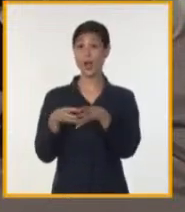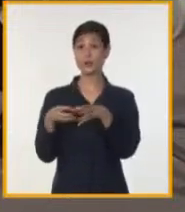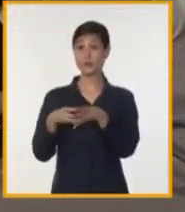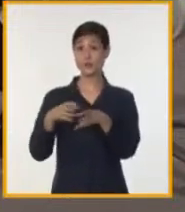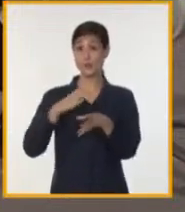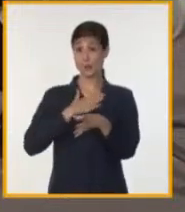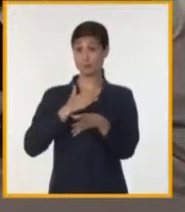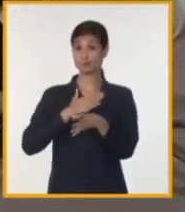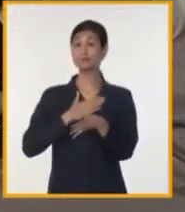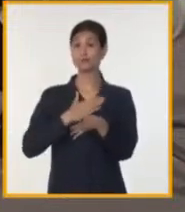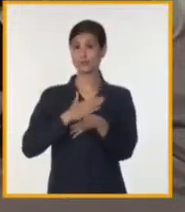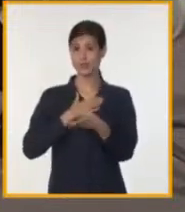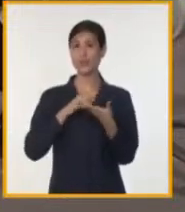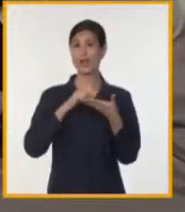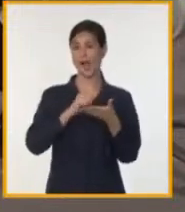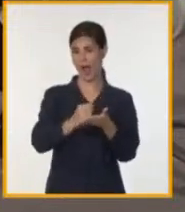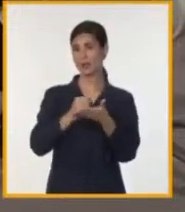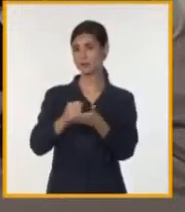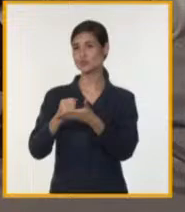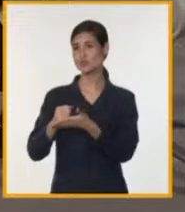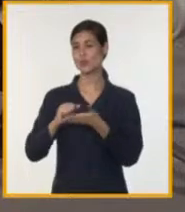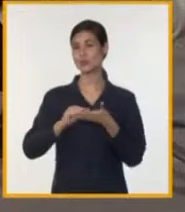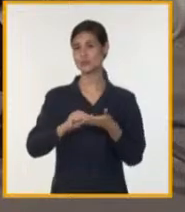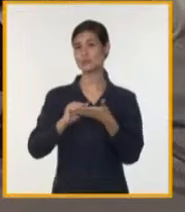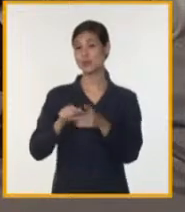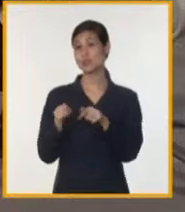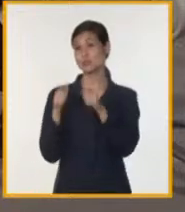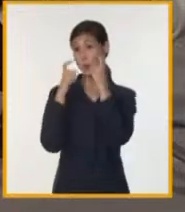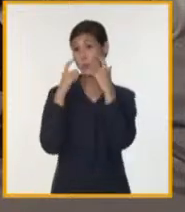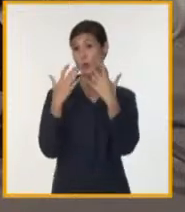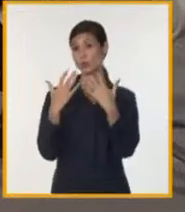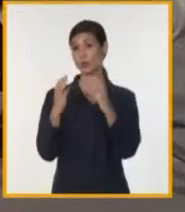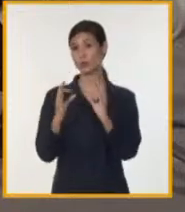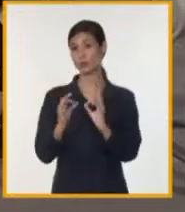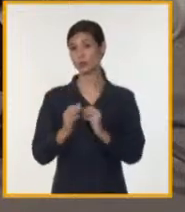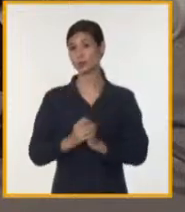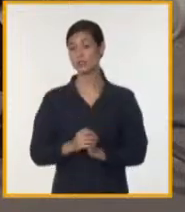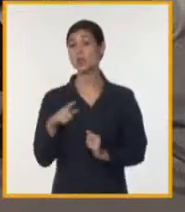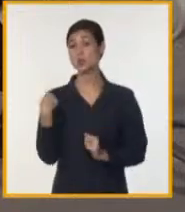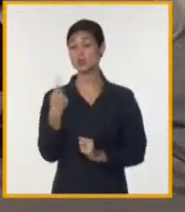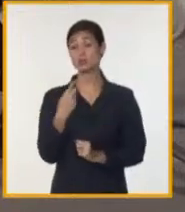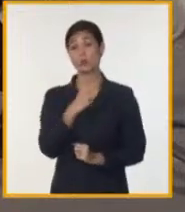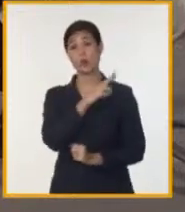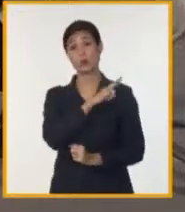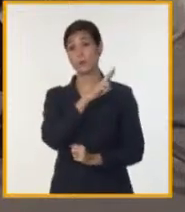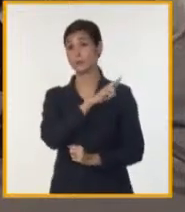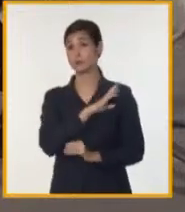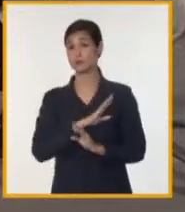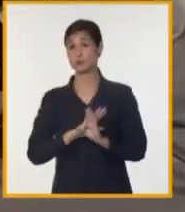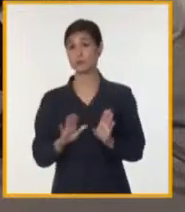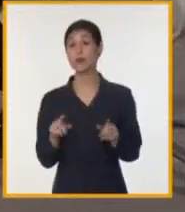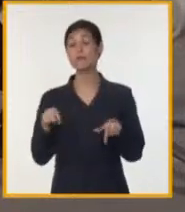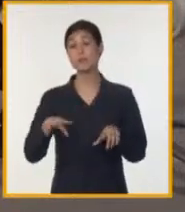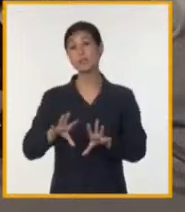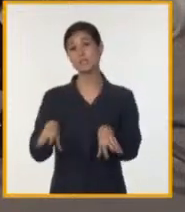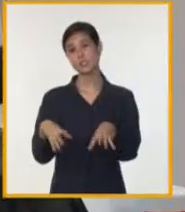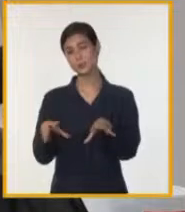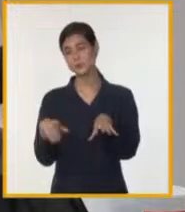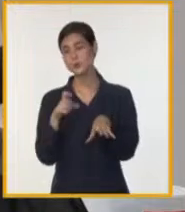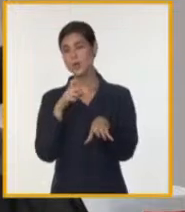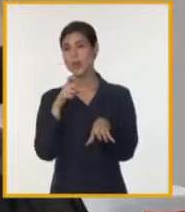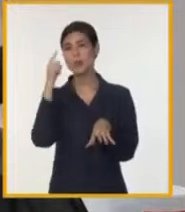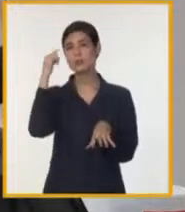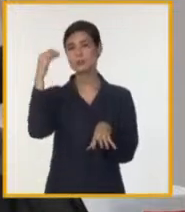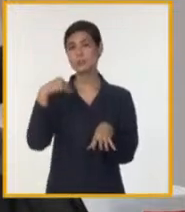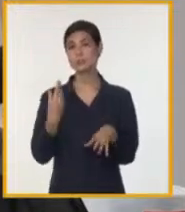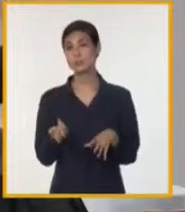tiene una gran importancia económica, social, y la que tenemos que asumir. en medio de todas las situaciones coyunturales que existen con